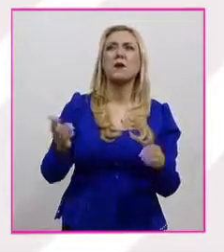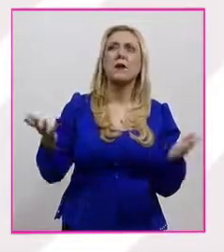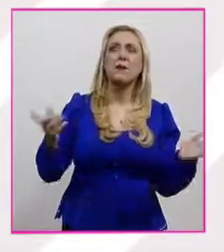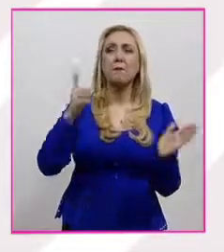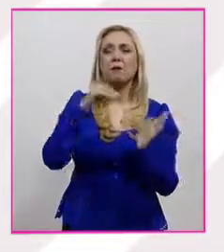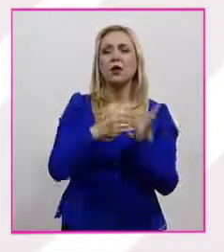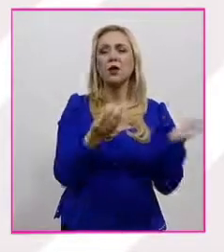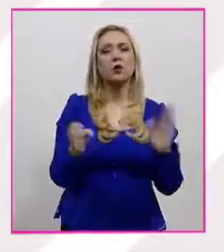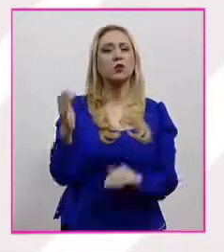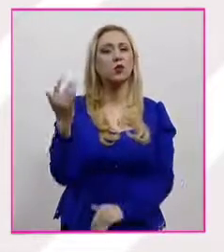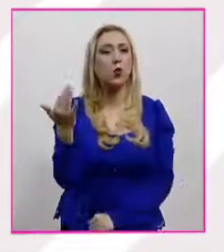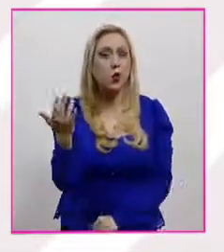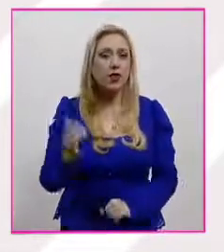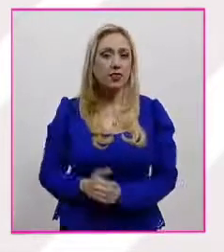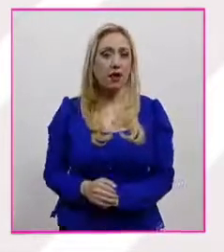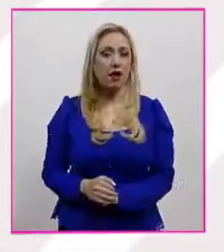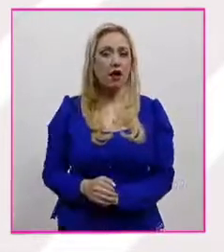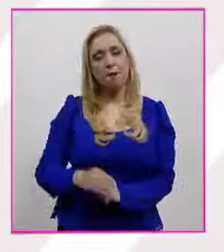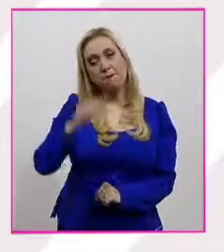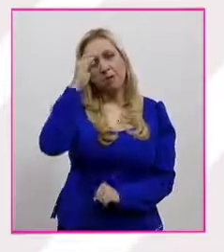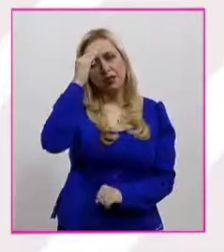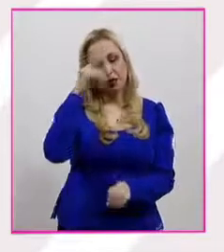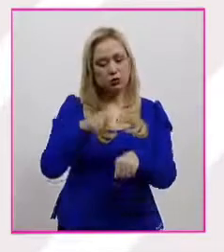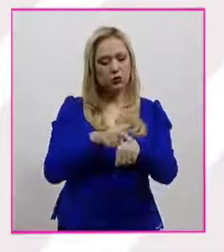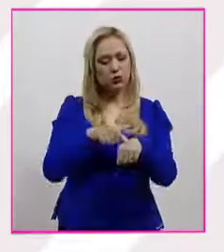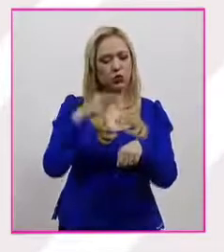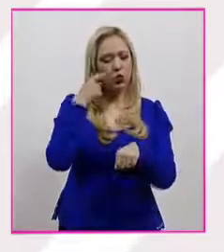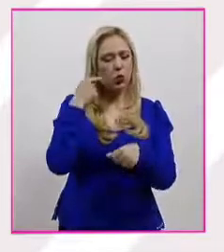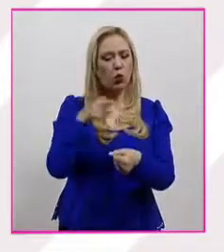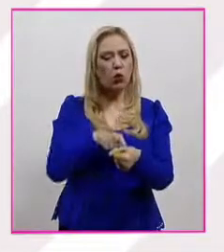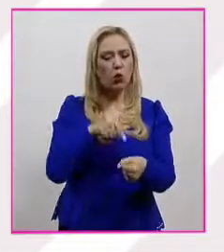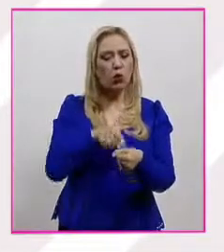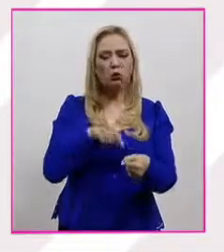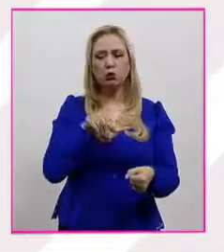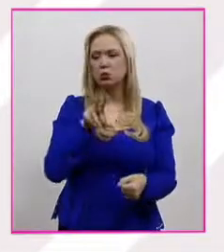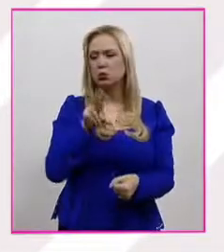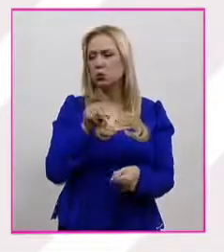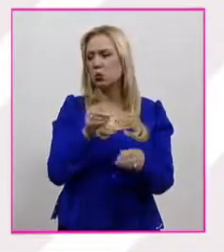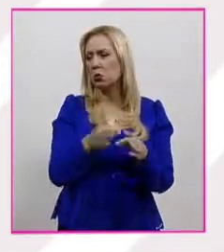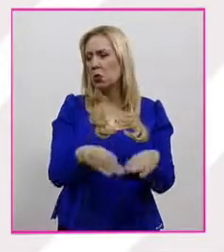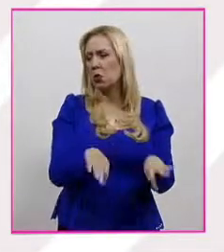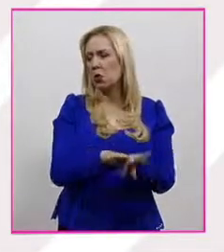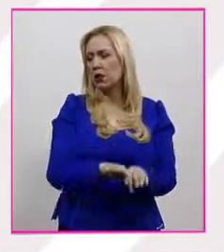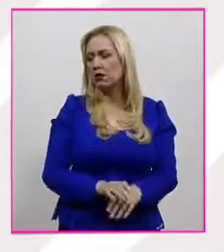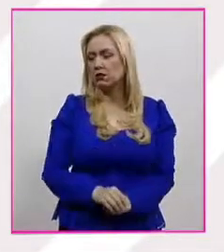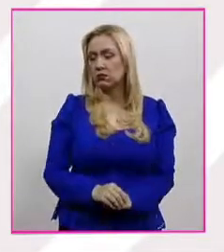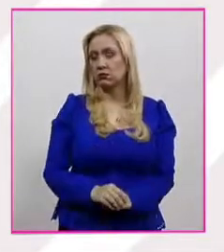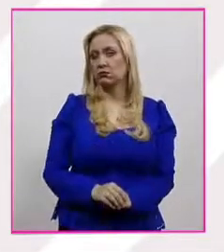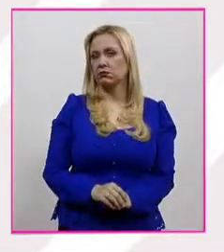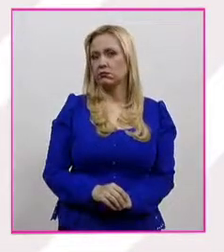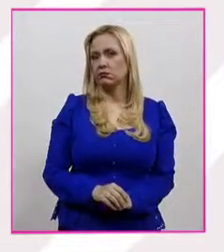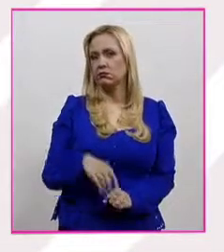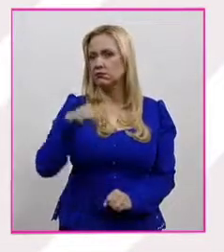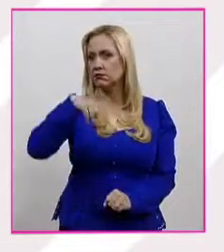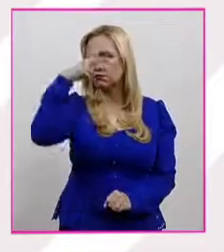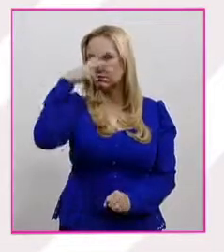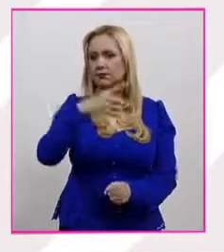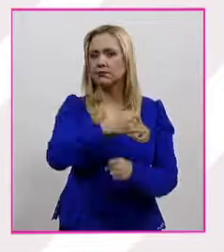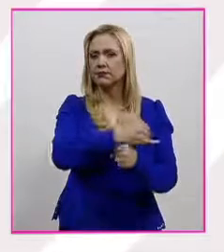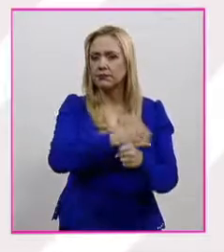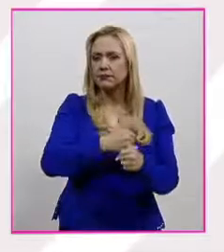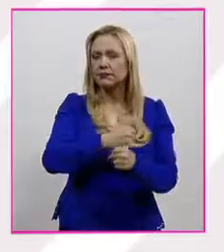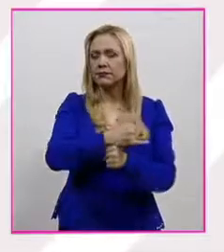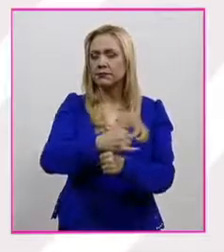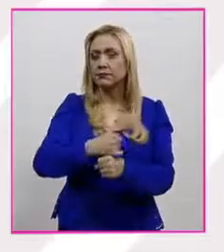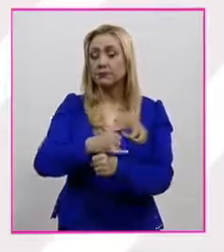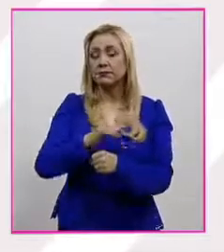de piel en la conformación de los espacios de oportunidad de las personas. En ese sentido, la investigación para el caso mexicano es